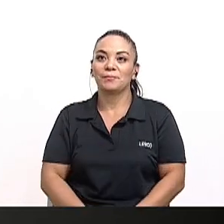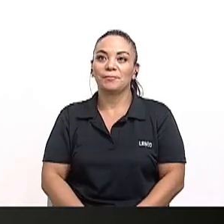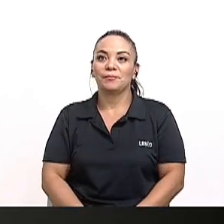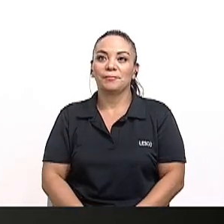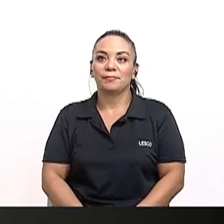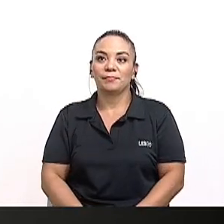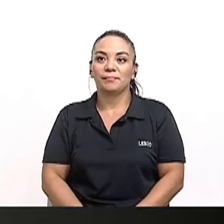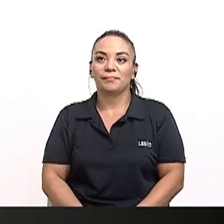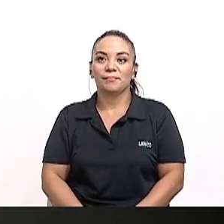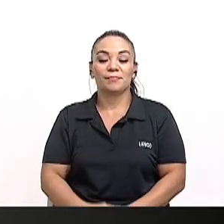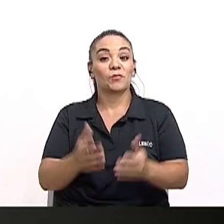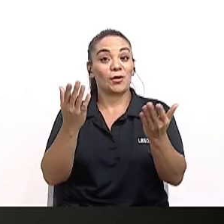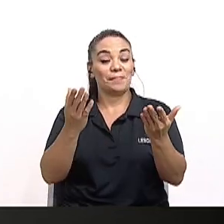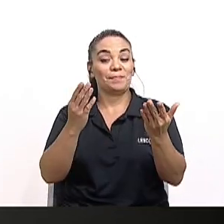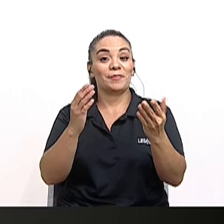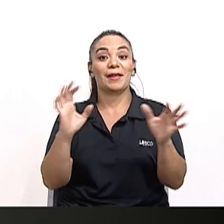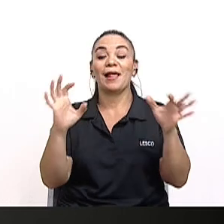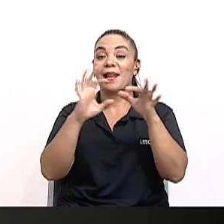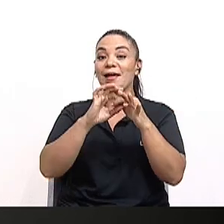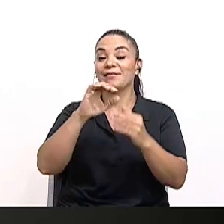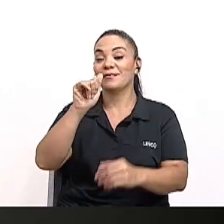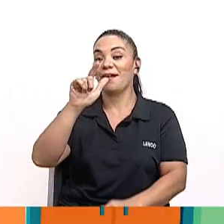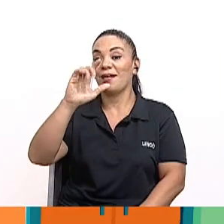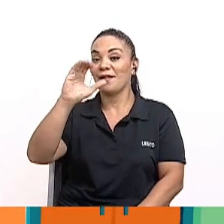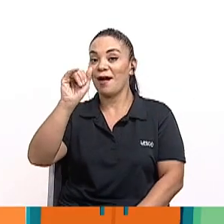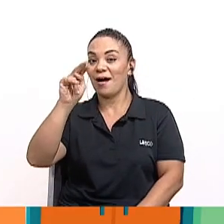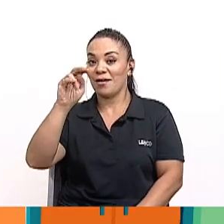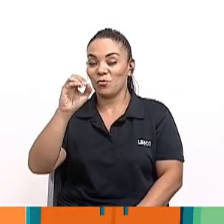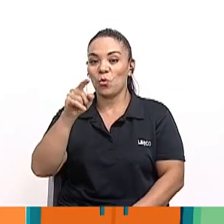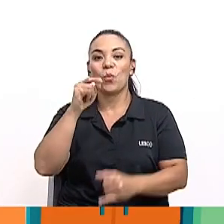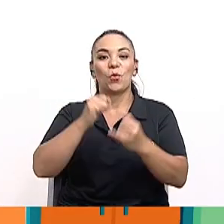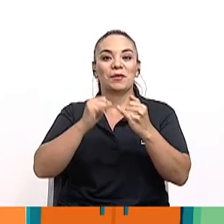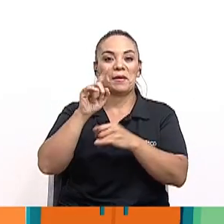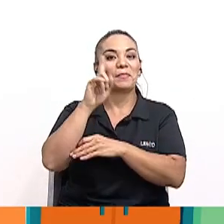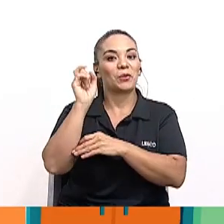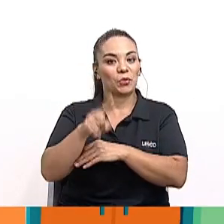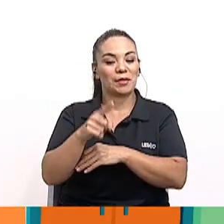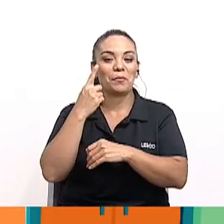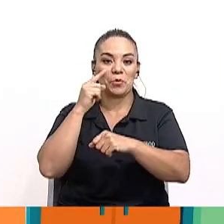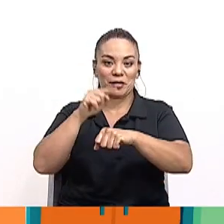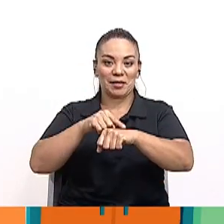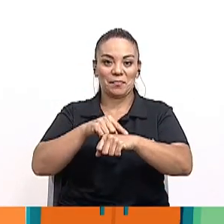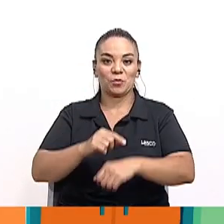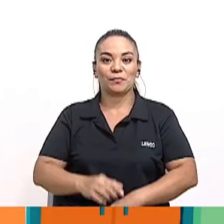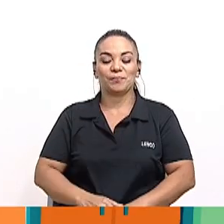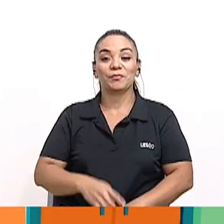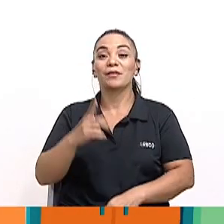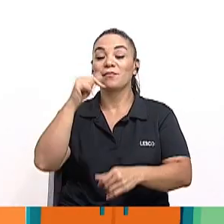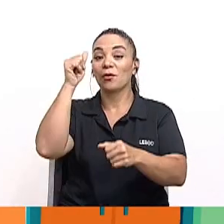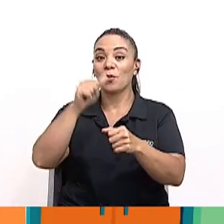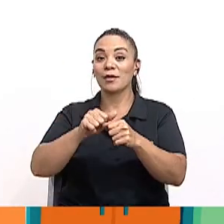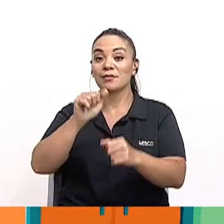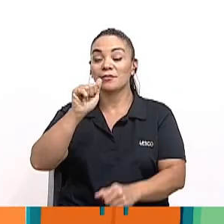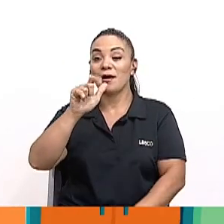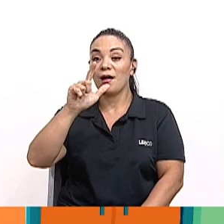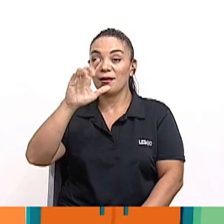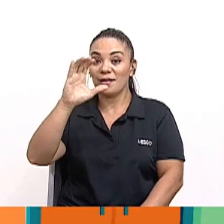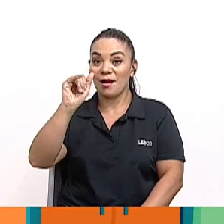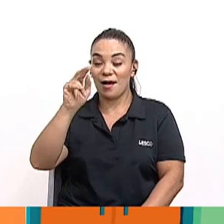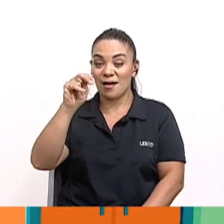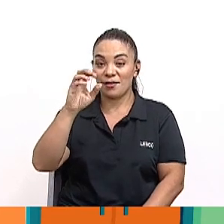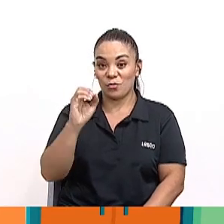Ok, enlace de los alcanos. Muy bien. Esta va a ser nuestra última pregunta por cuestiones de tiempo. Acuérdense que los alcanos